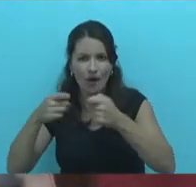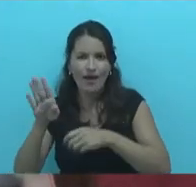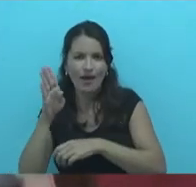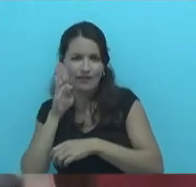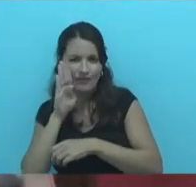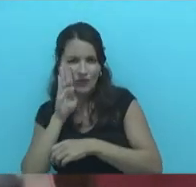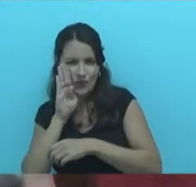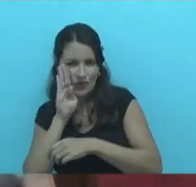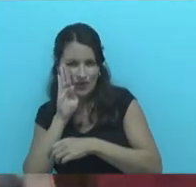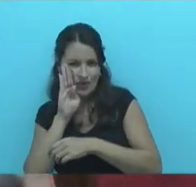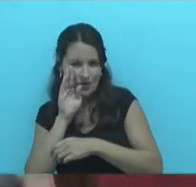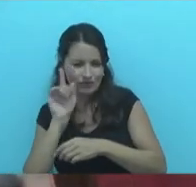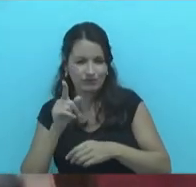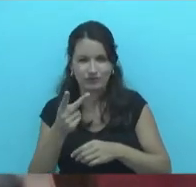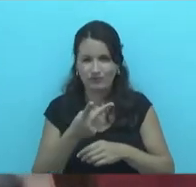Unidos.